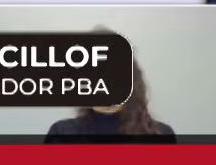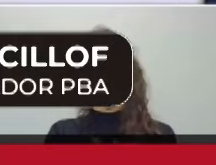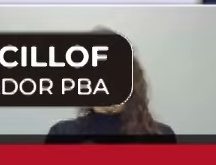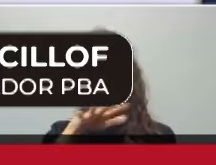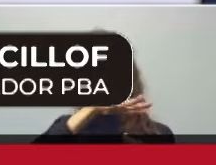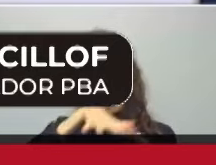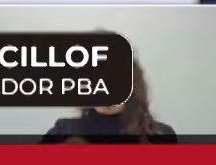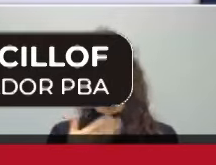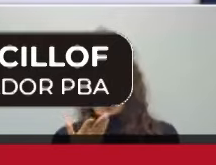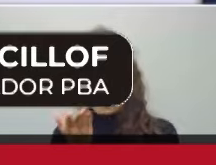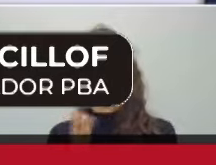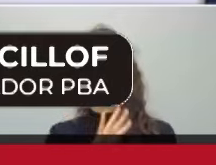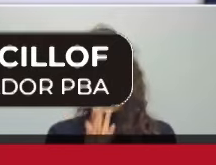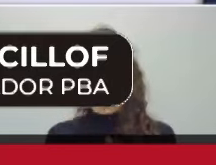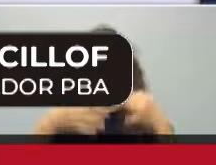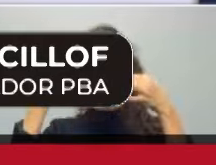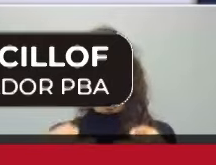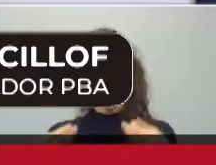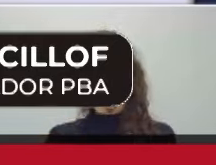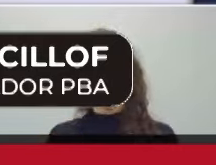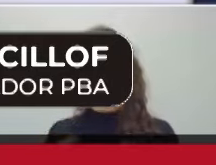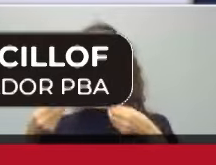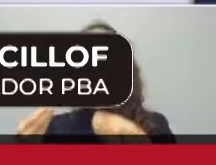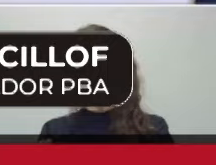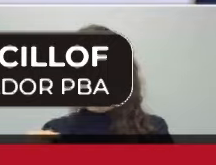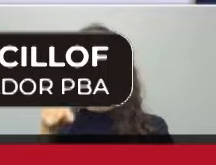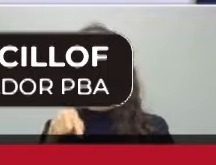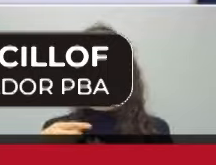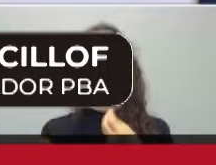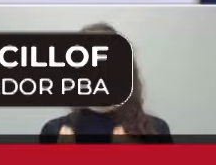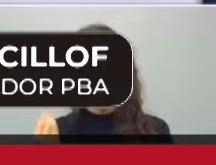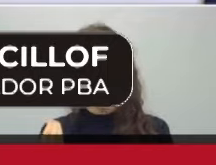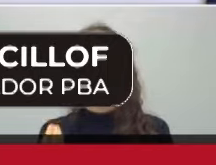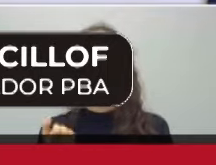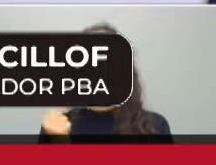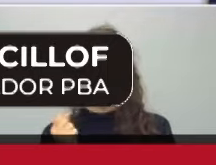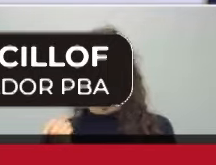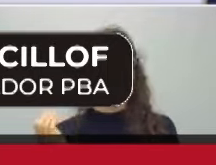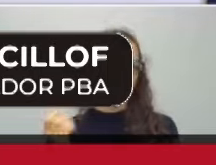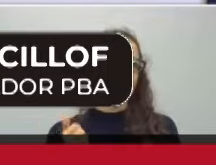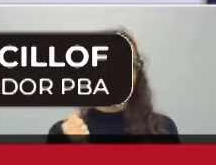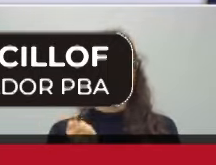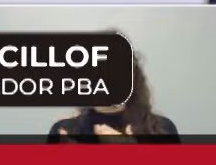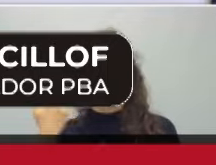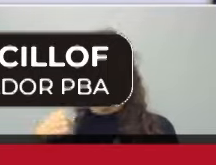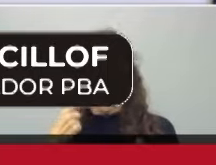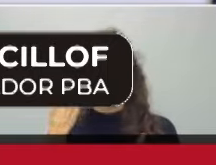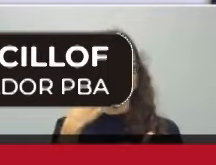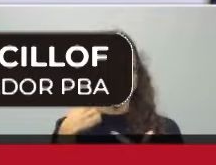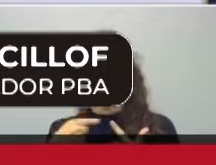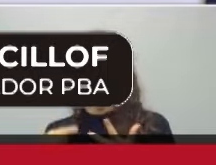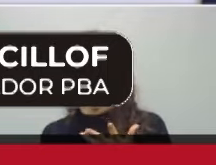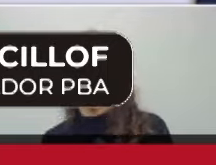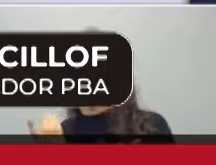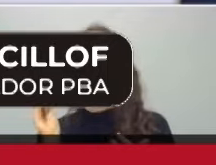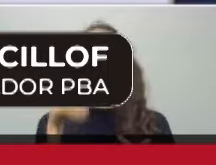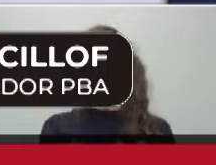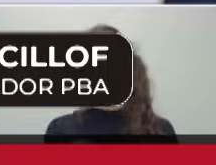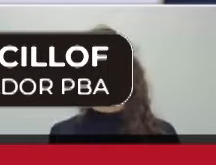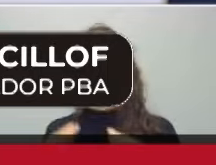un petitorio que es un paso más en las acciones y en los